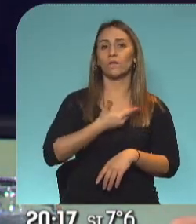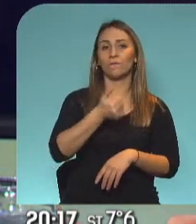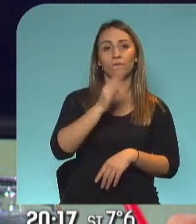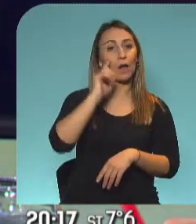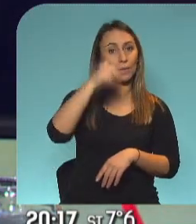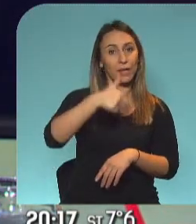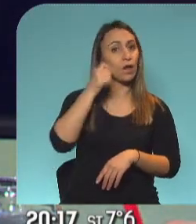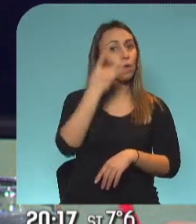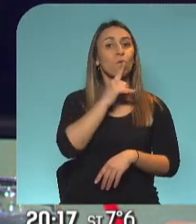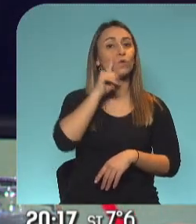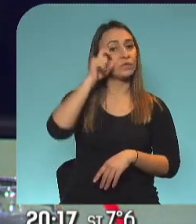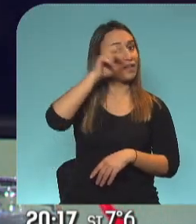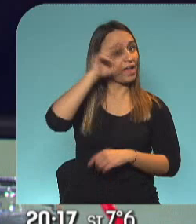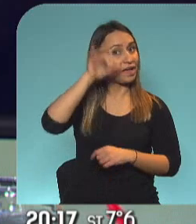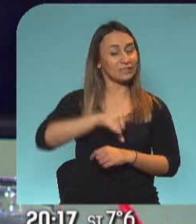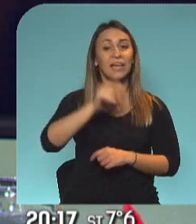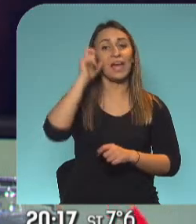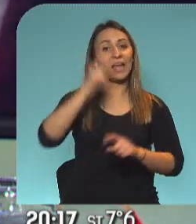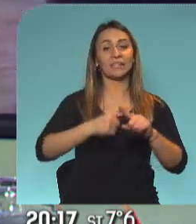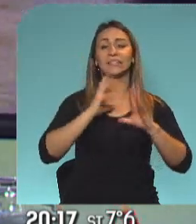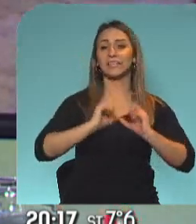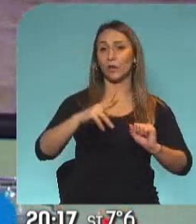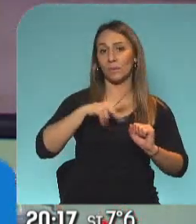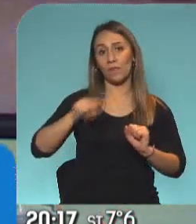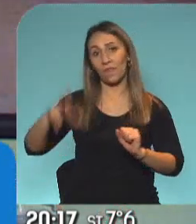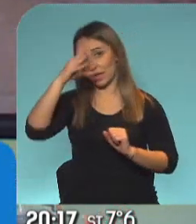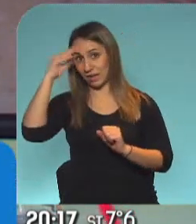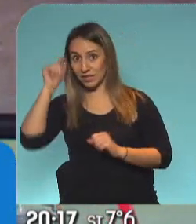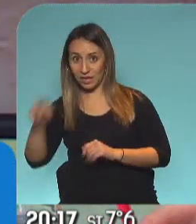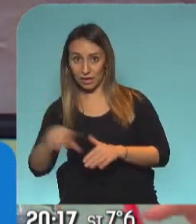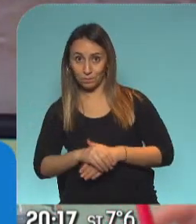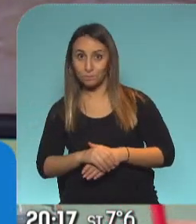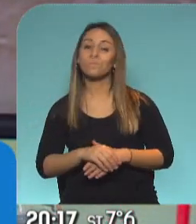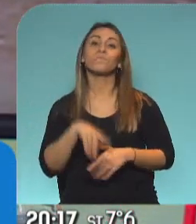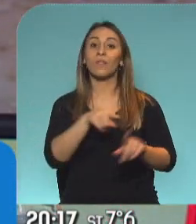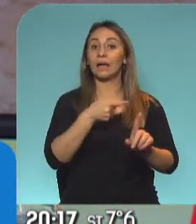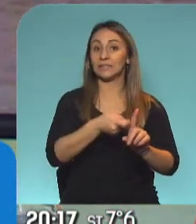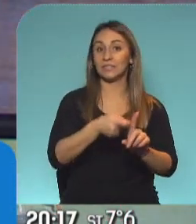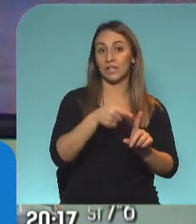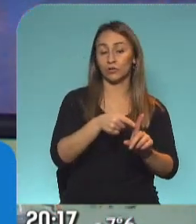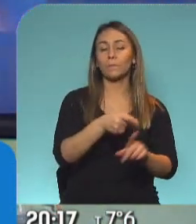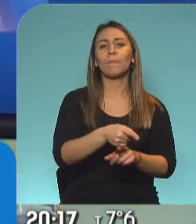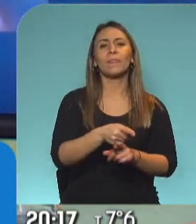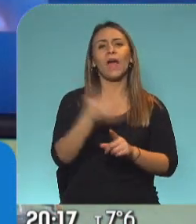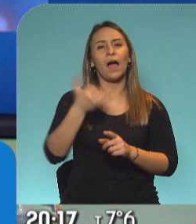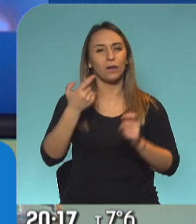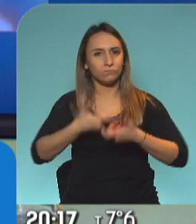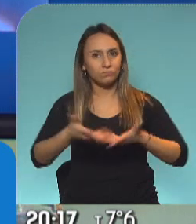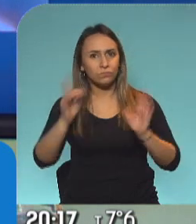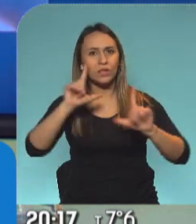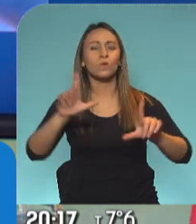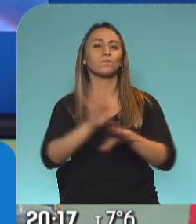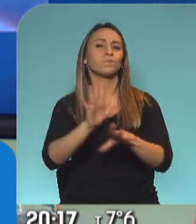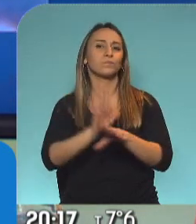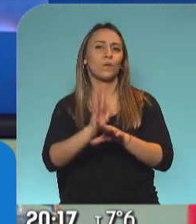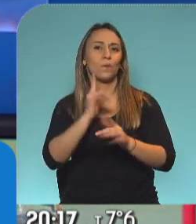ex secretario privado de Cristina Fernández de Kirchner. De entrada vamos a ver este material a suerte de introducción o